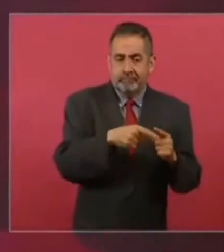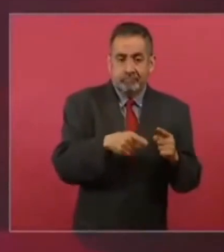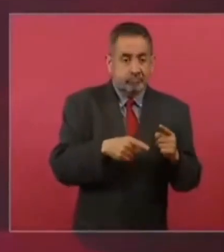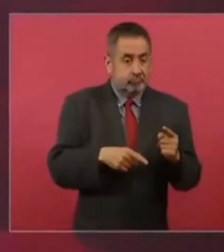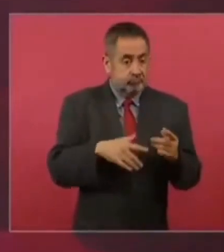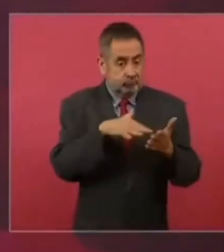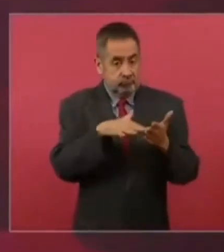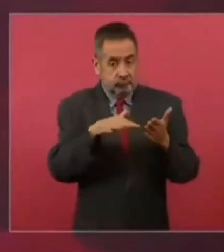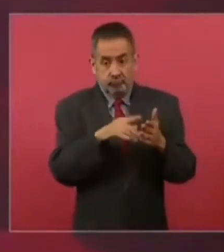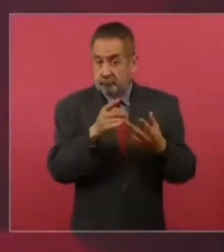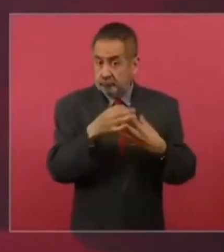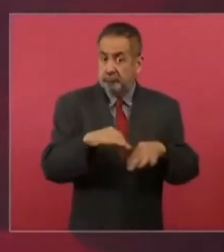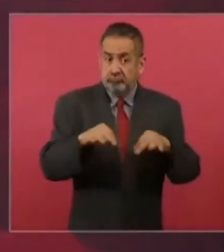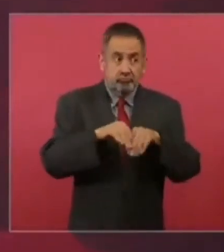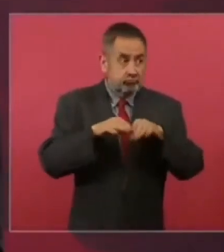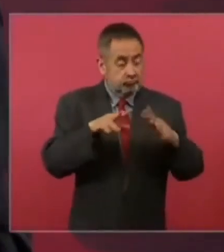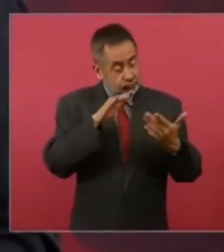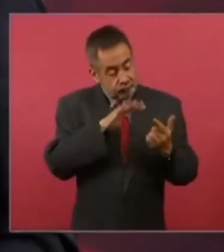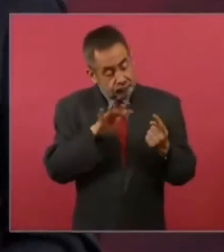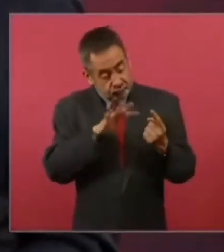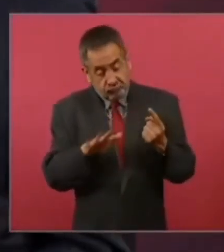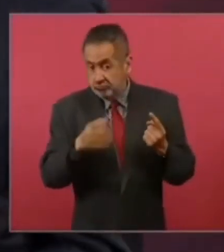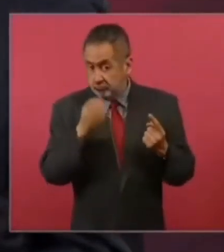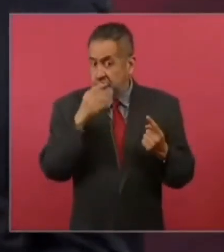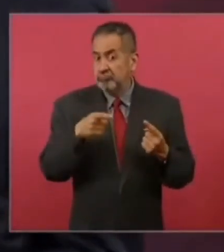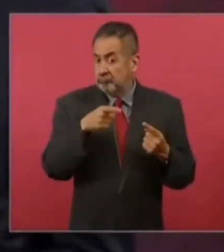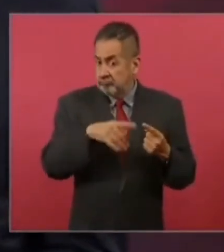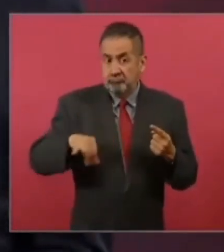Era importante leerlo,